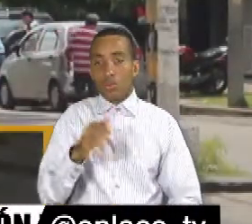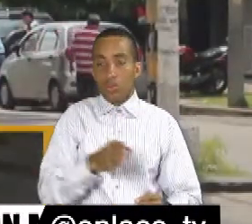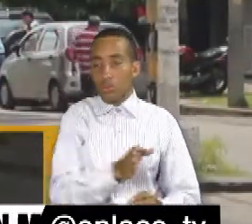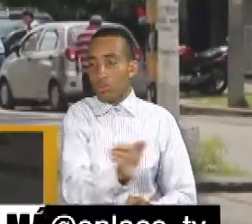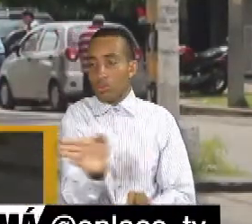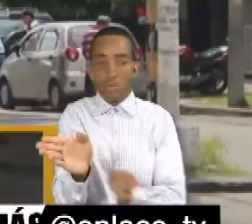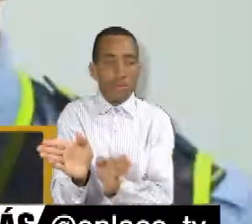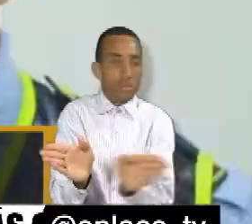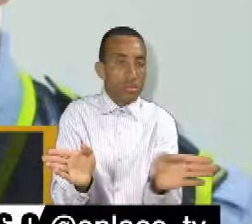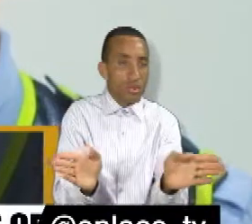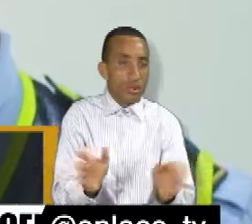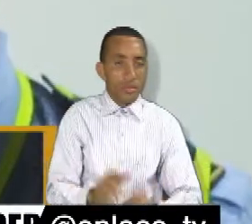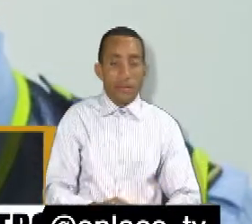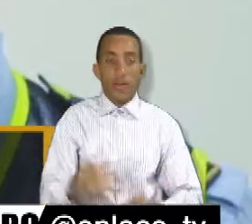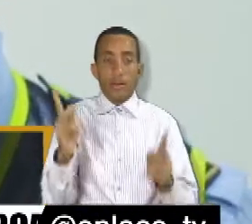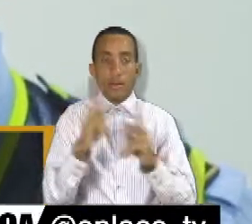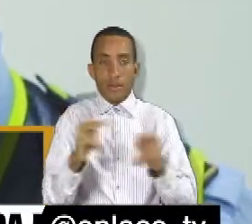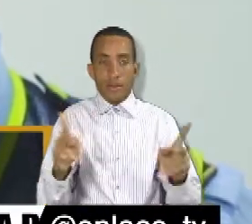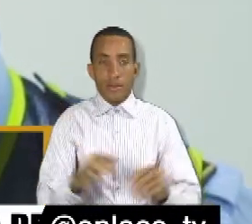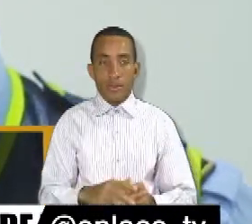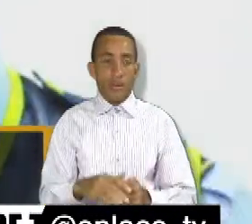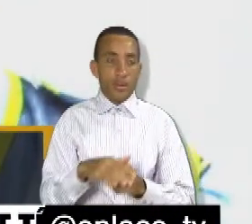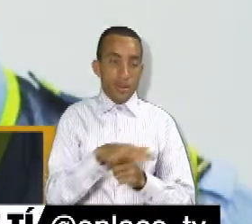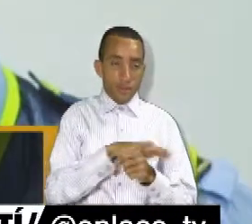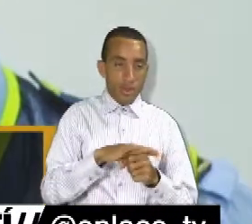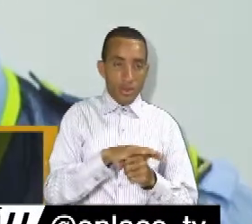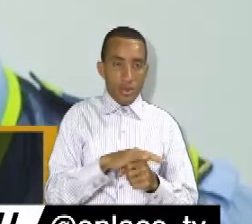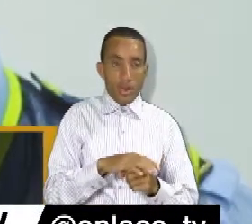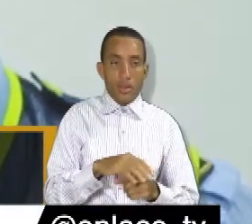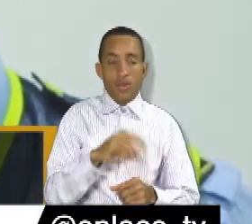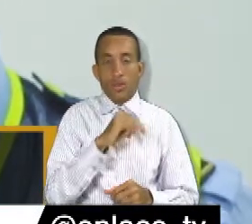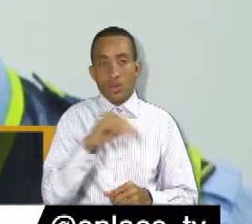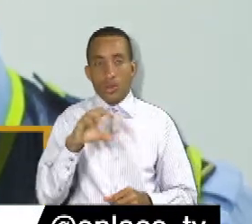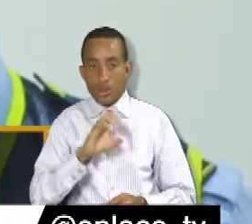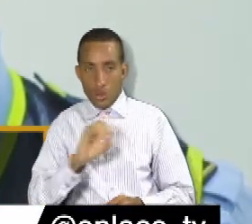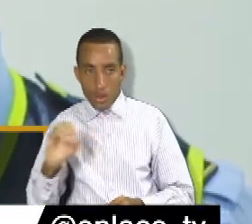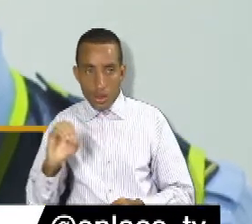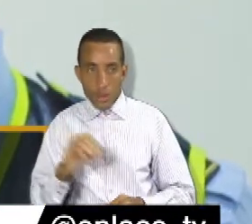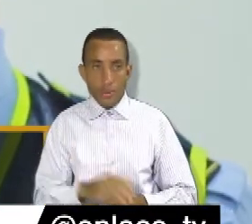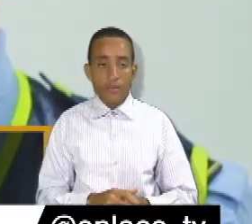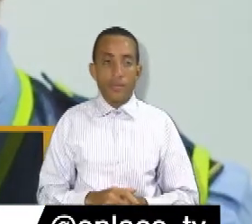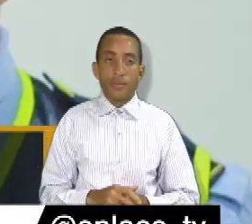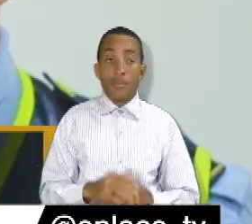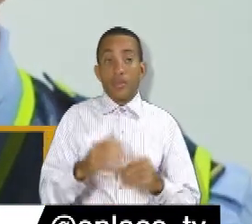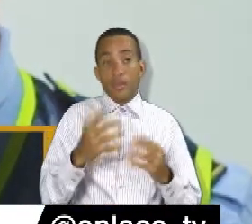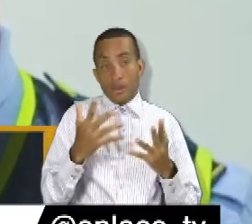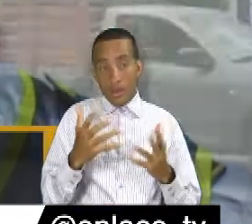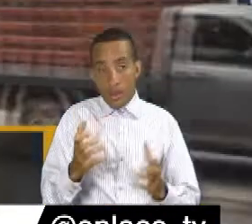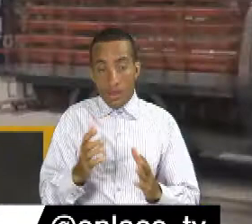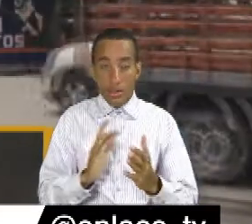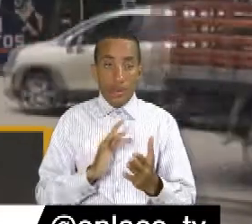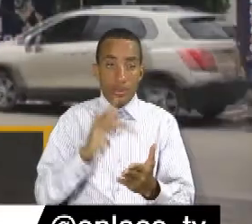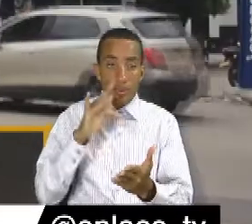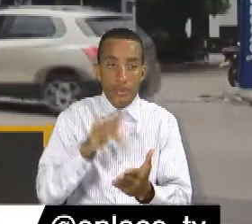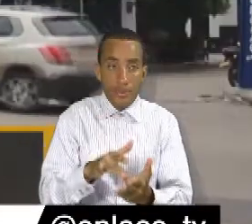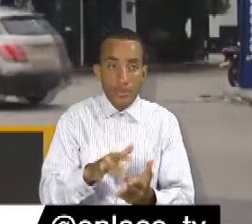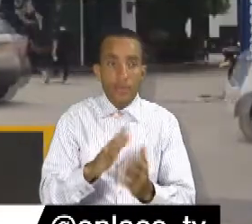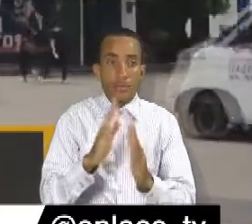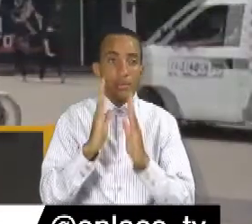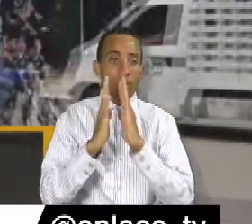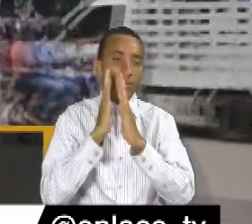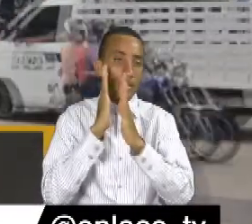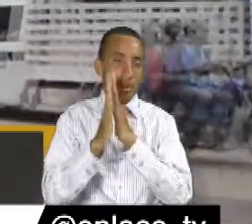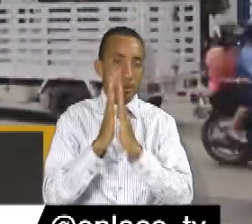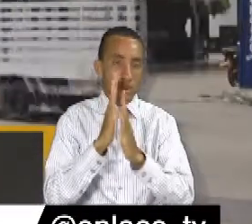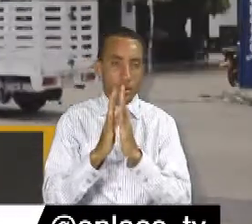para las personas que van a salir de los barrios nororientales. Las personas que quieran ir hacia del sector centro hacia los